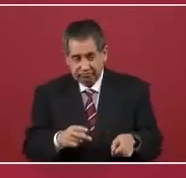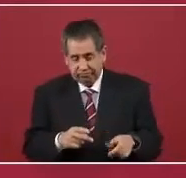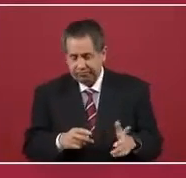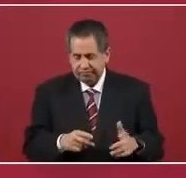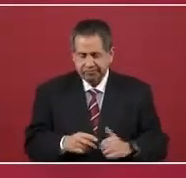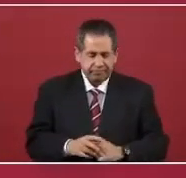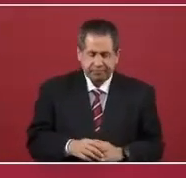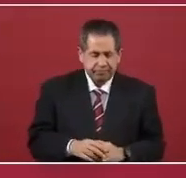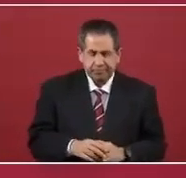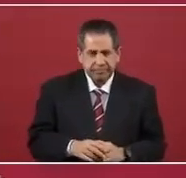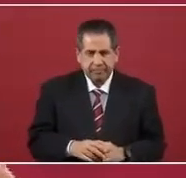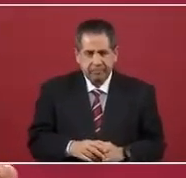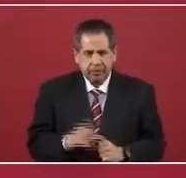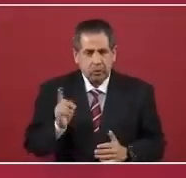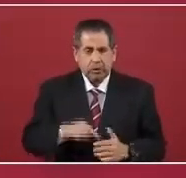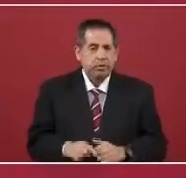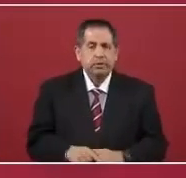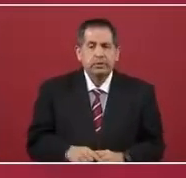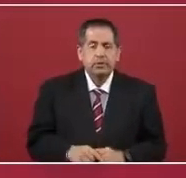porque